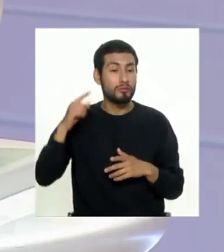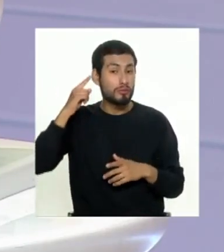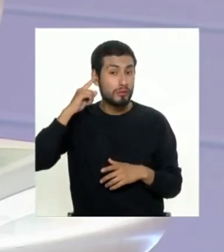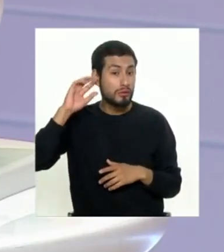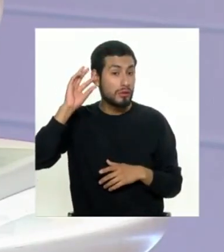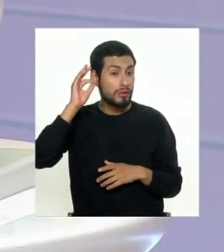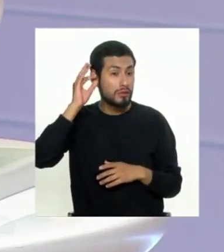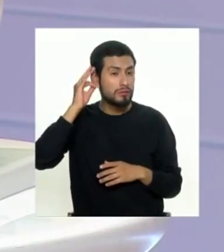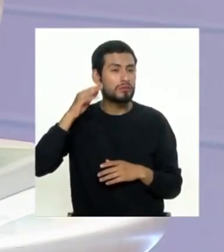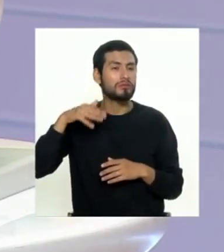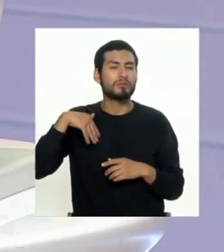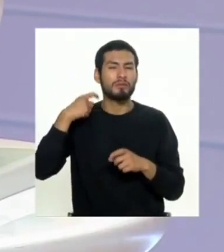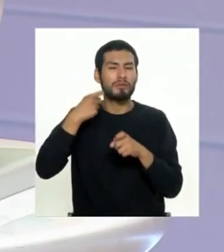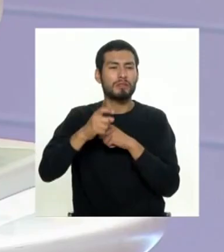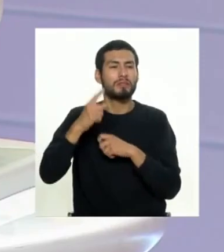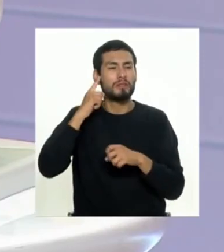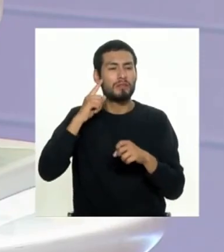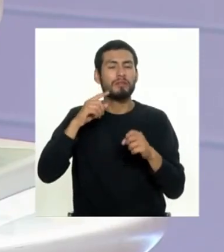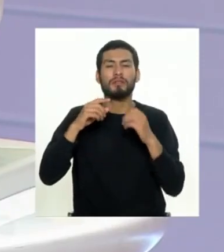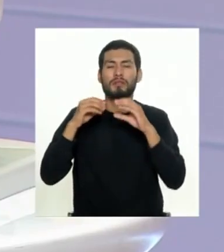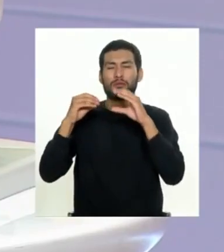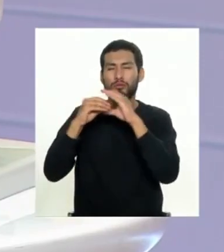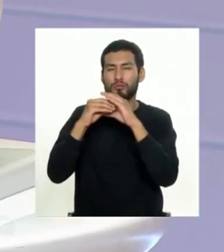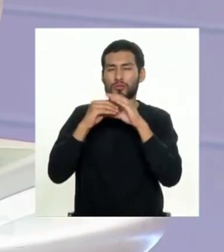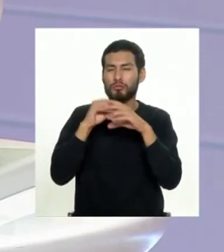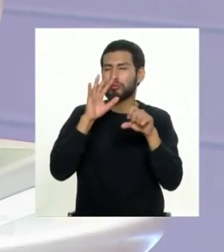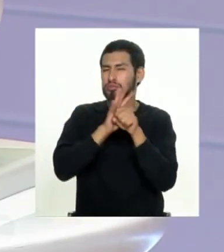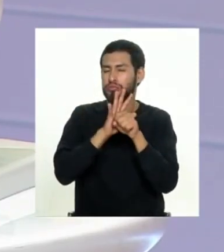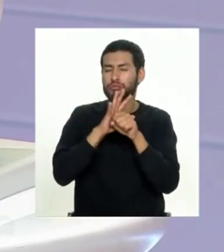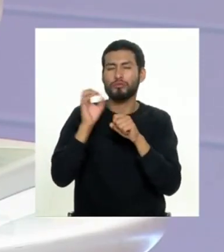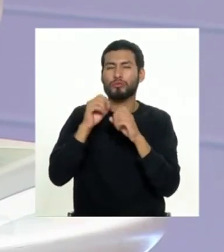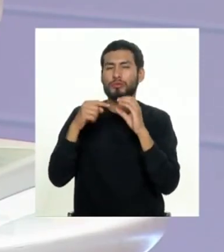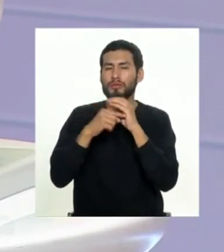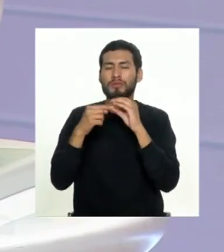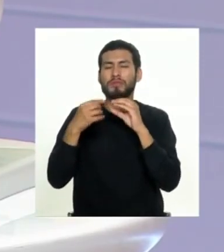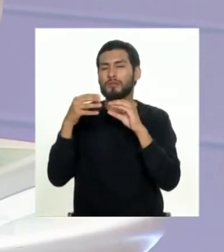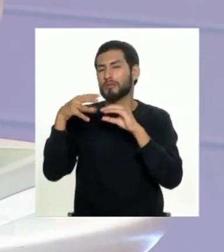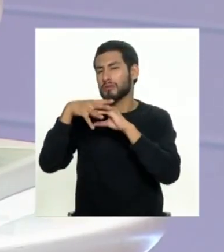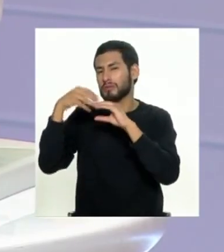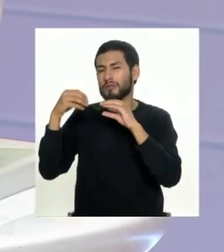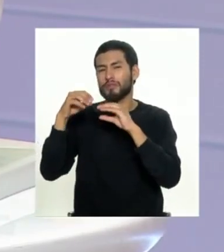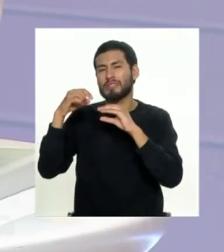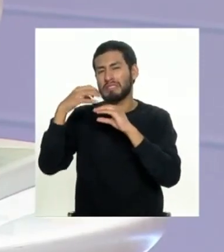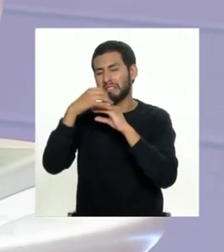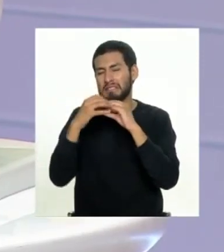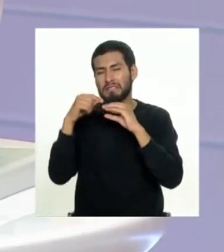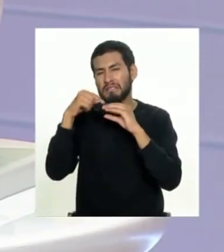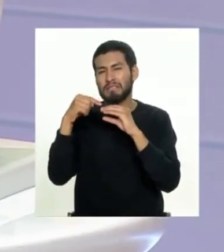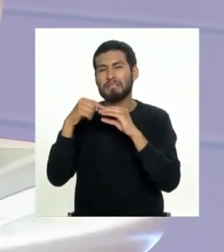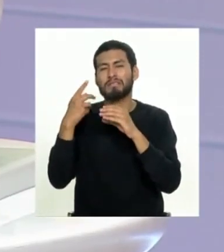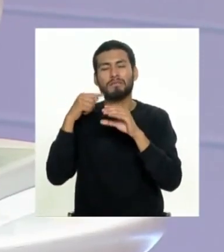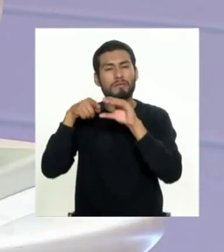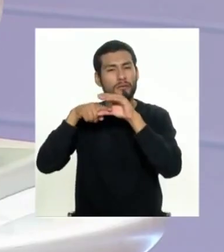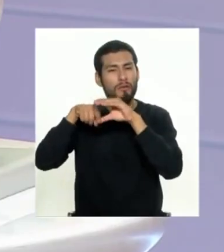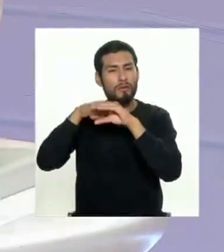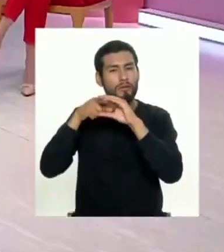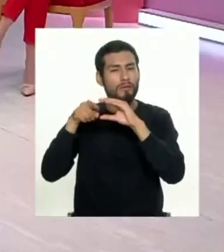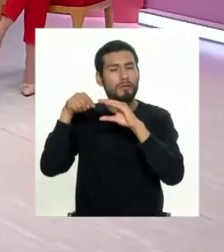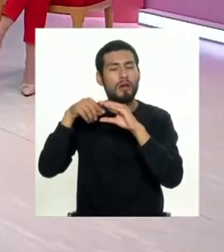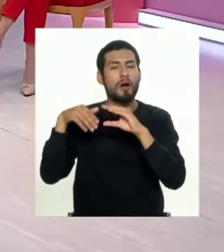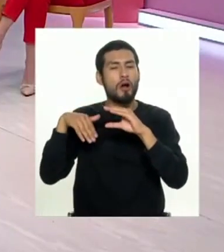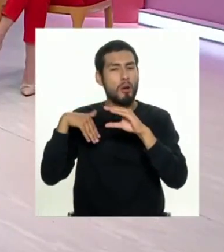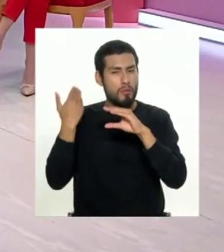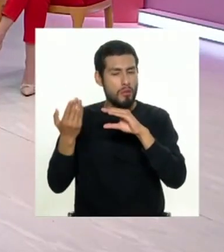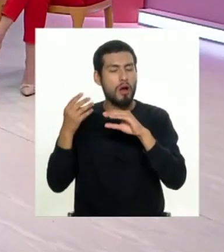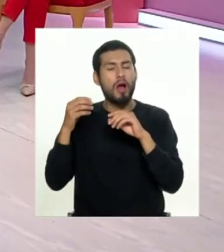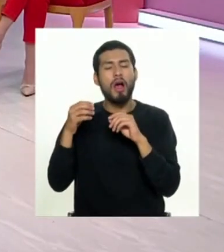que podría ocasionarnos es un tapón de cerumen, es una otitis externa, ¿no? Una infección de la piel del conducto. Eso es lo que podría